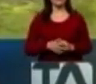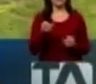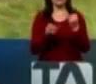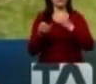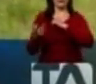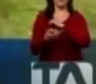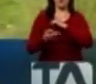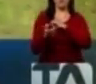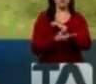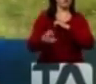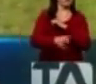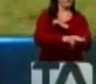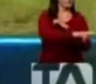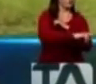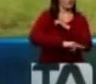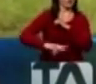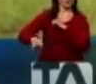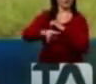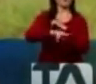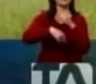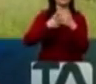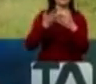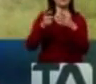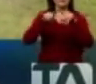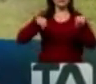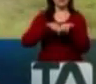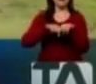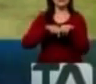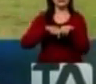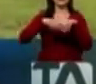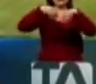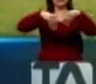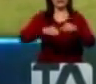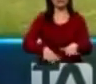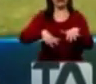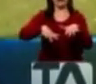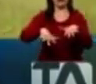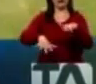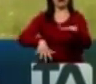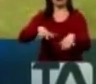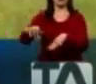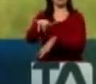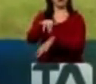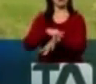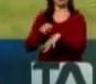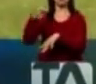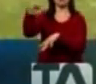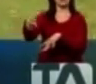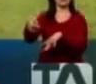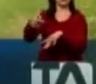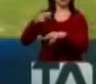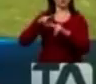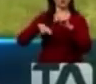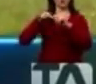toda esta maleza, la cancha está con piscinas de agua y enfrente vemos que hay inclusive un botadero de